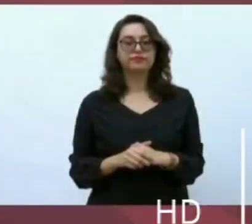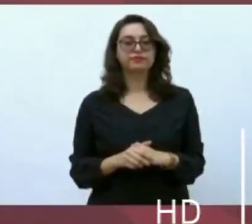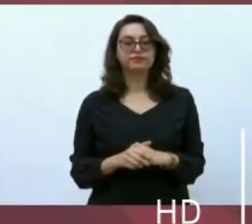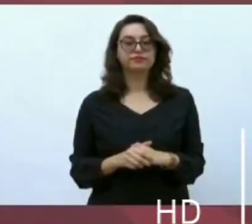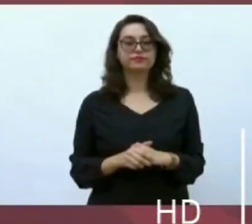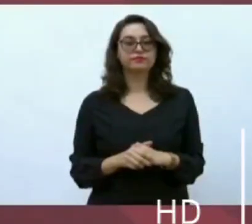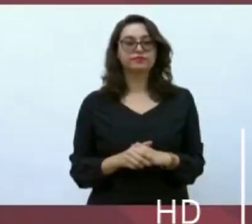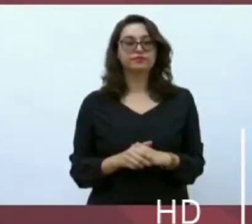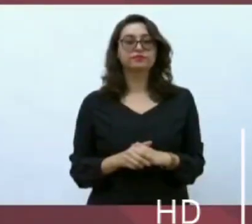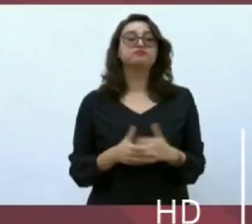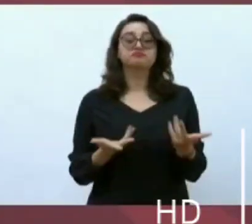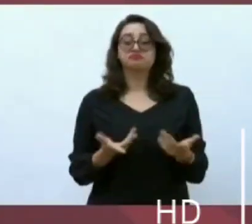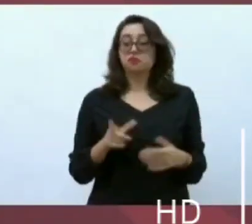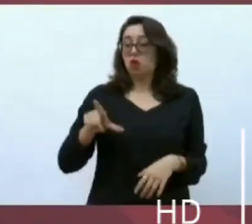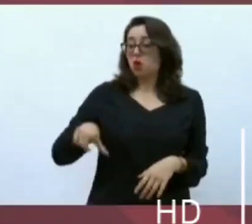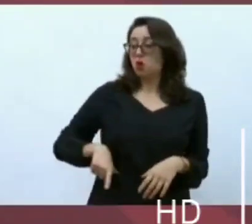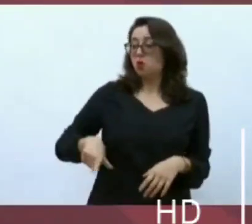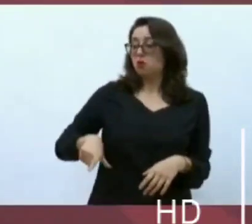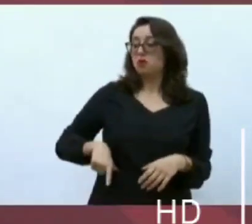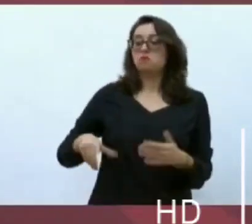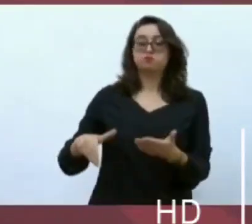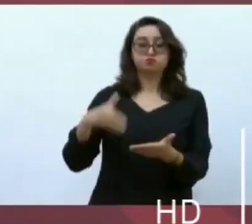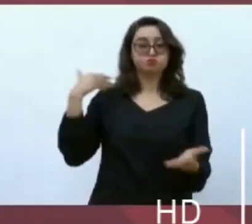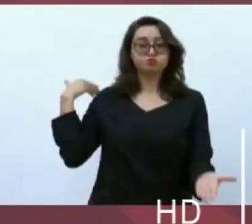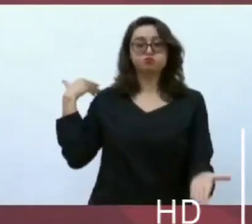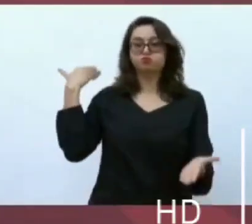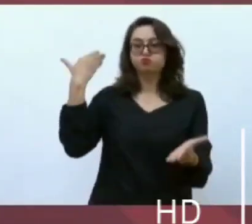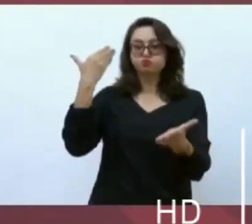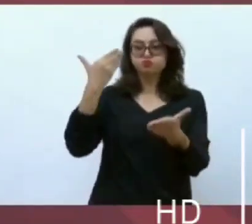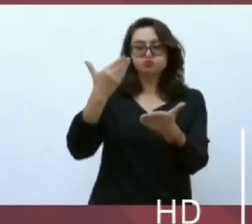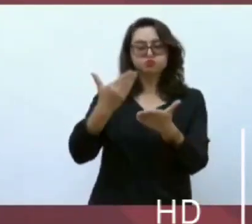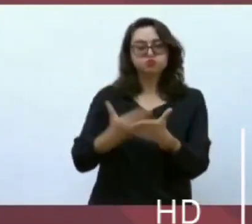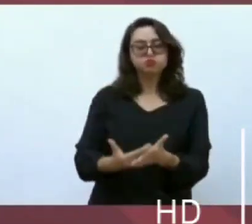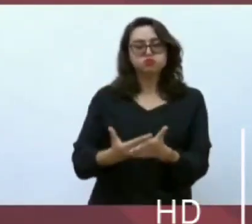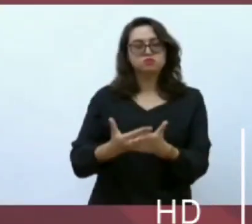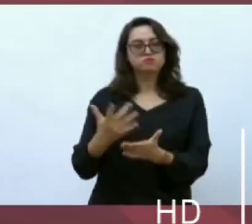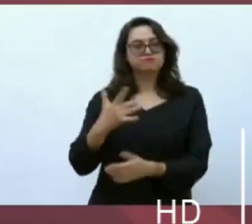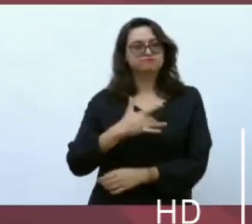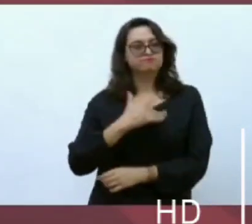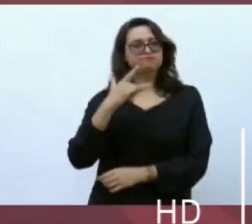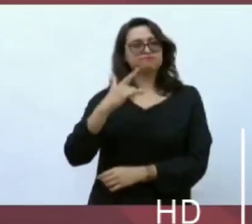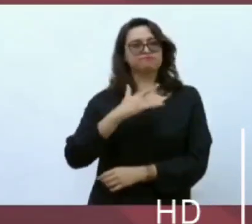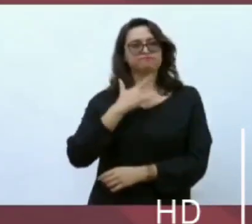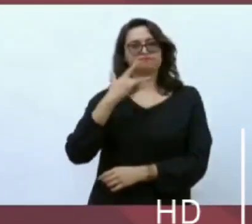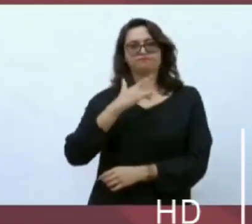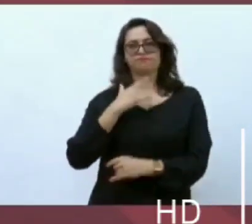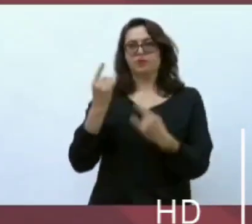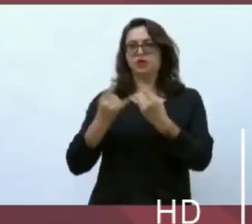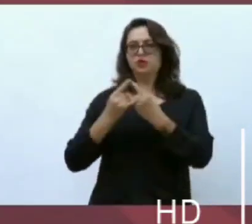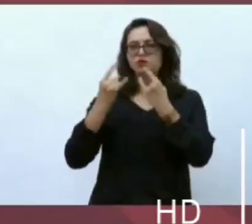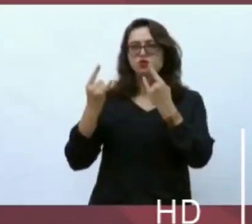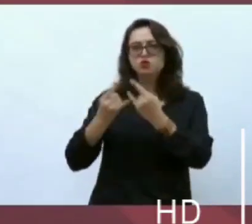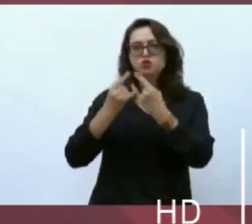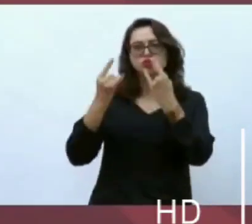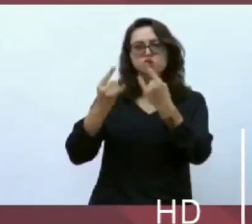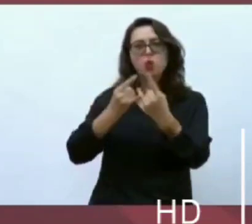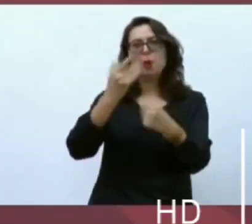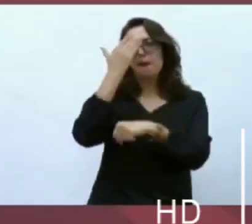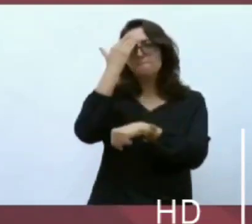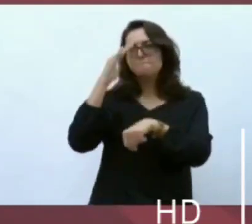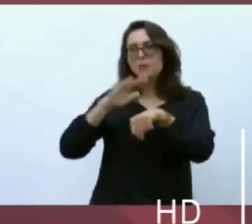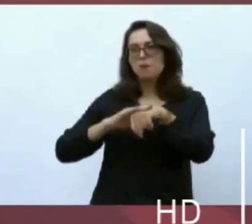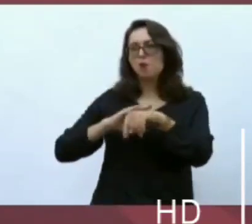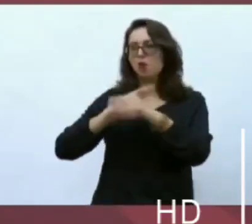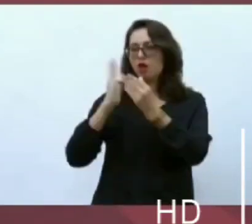en nuestro gobierno hemos dado atención especial al cuidado de la memoria histórica